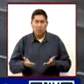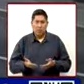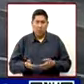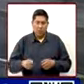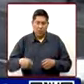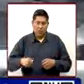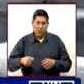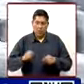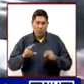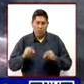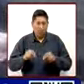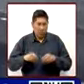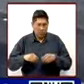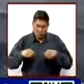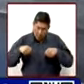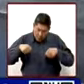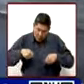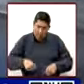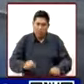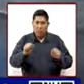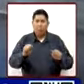eléctricas.